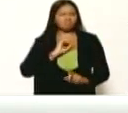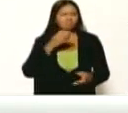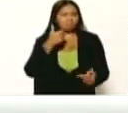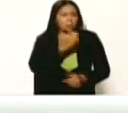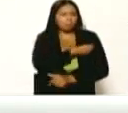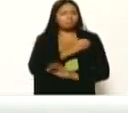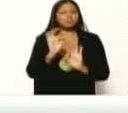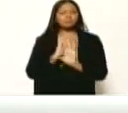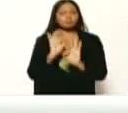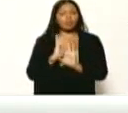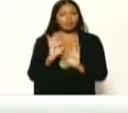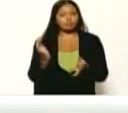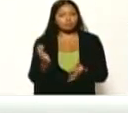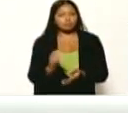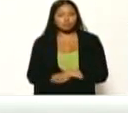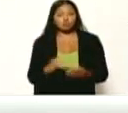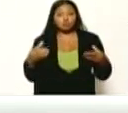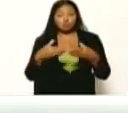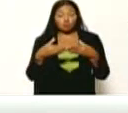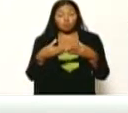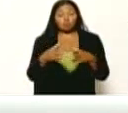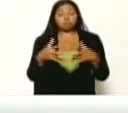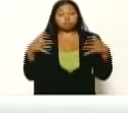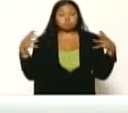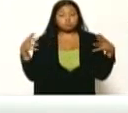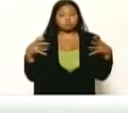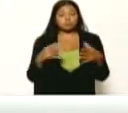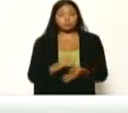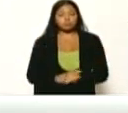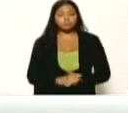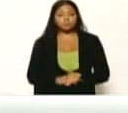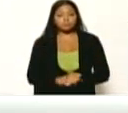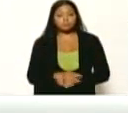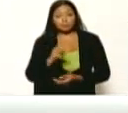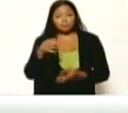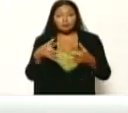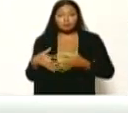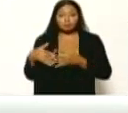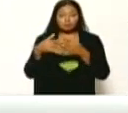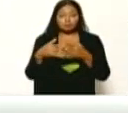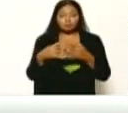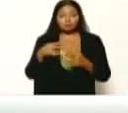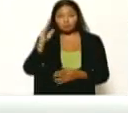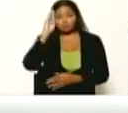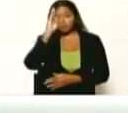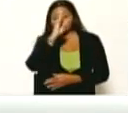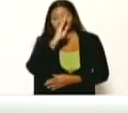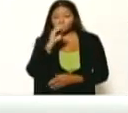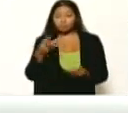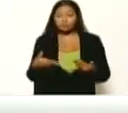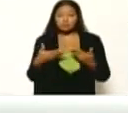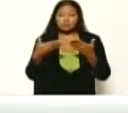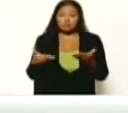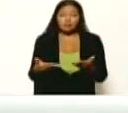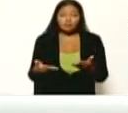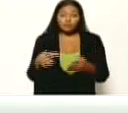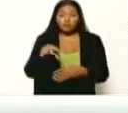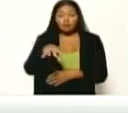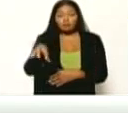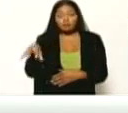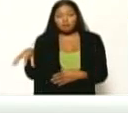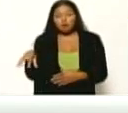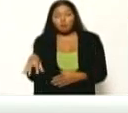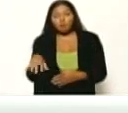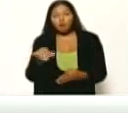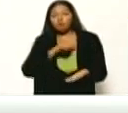a vacunar. Sector grande. Inclusive en Estados Unidos, Diosdado, estaban ofreciendo en estados como